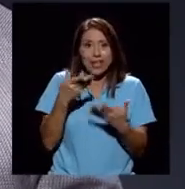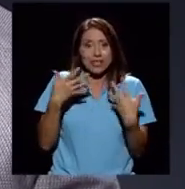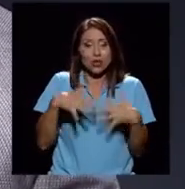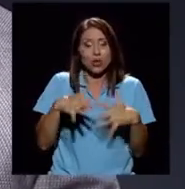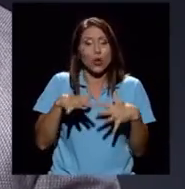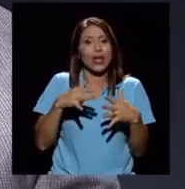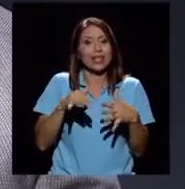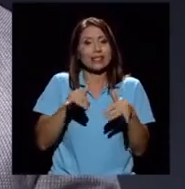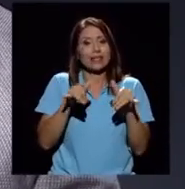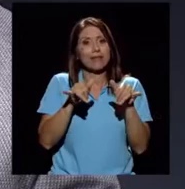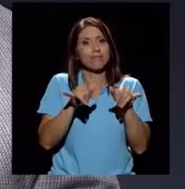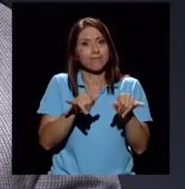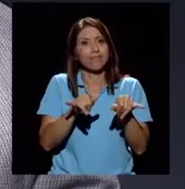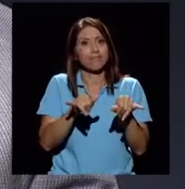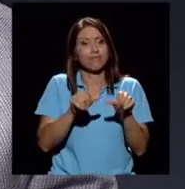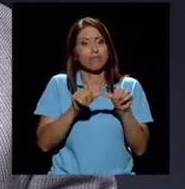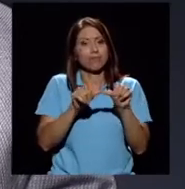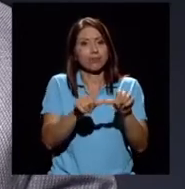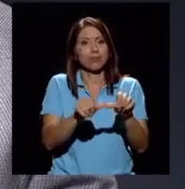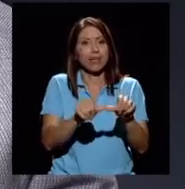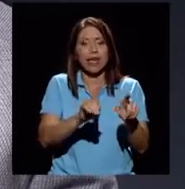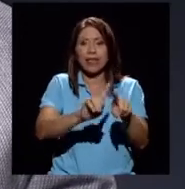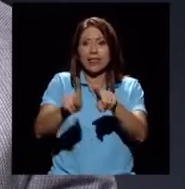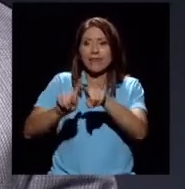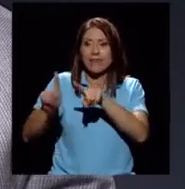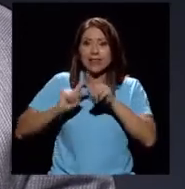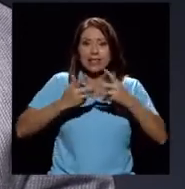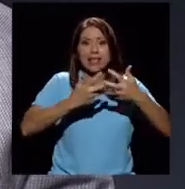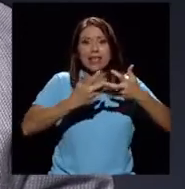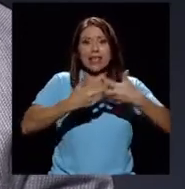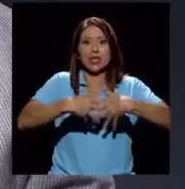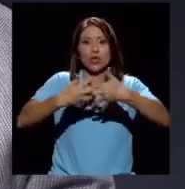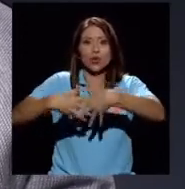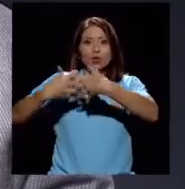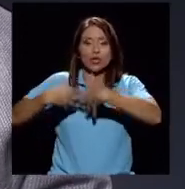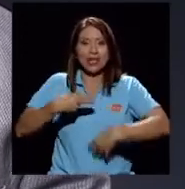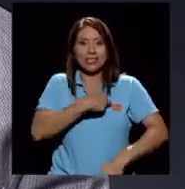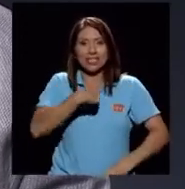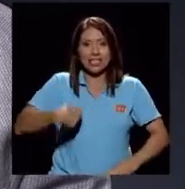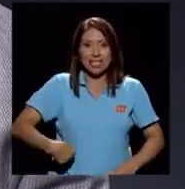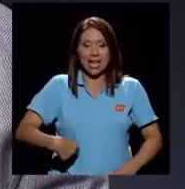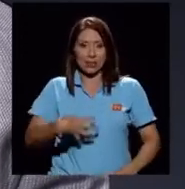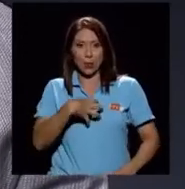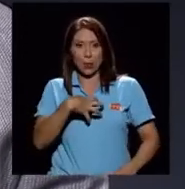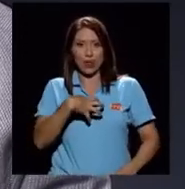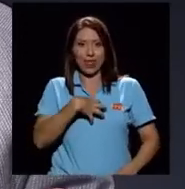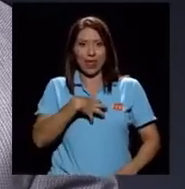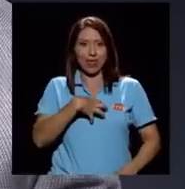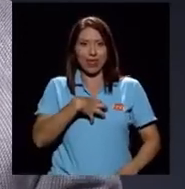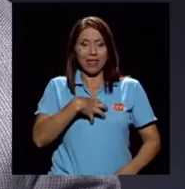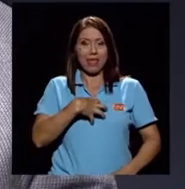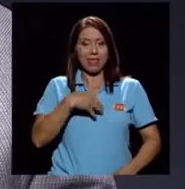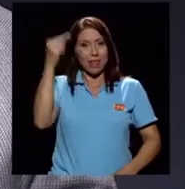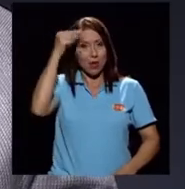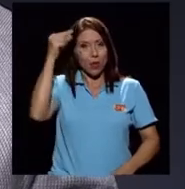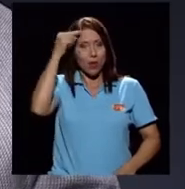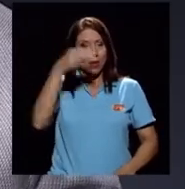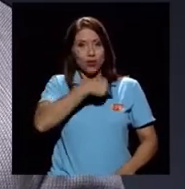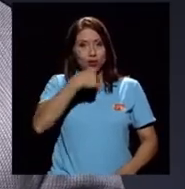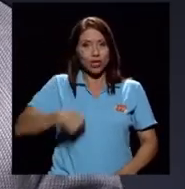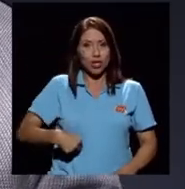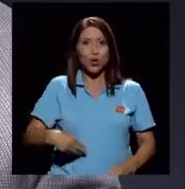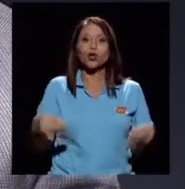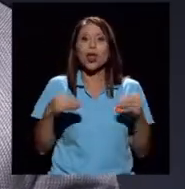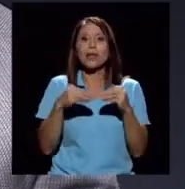y las industrias chinas que son propiedad de empresas propiedades del estado chino son más afectadas